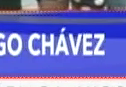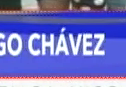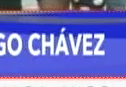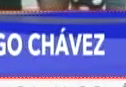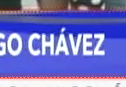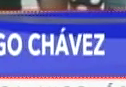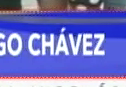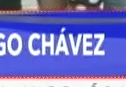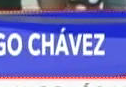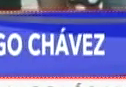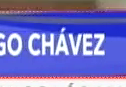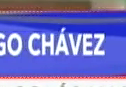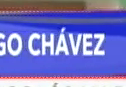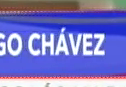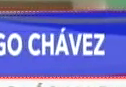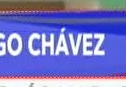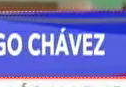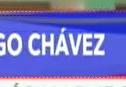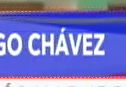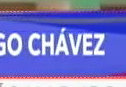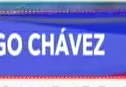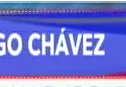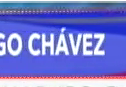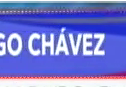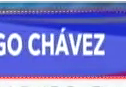dado así que adelante presidente